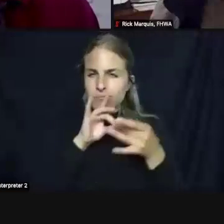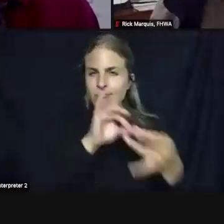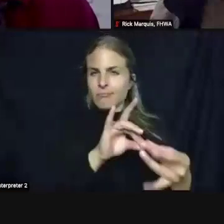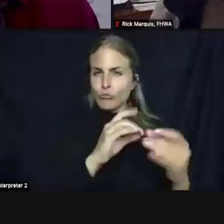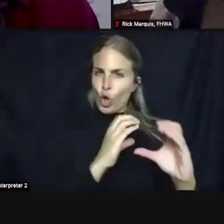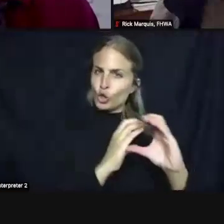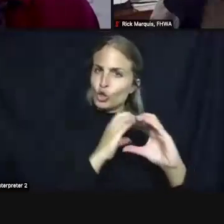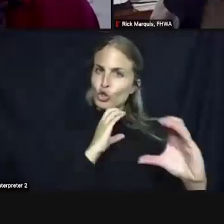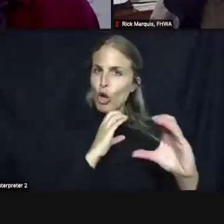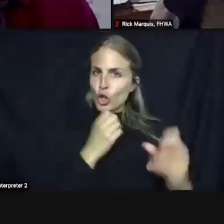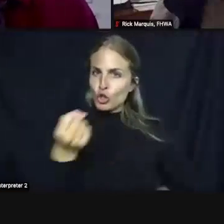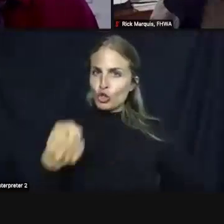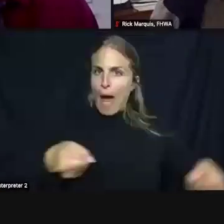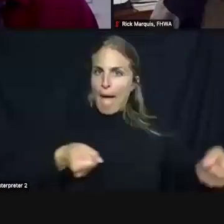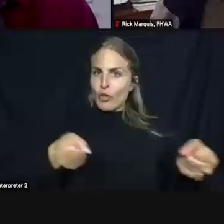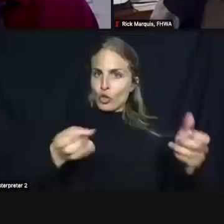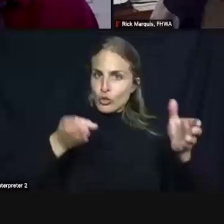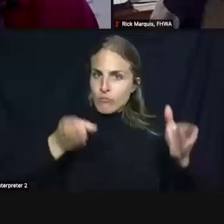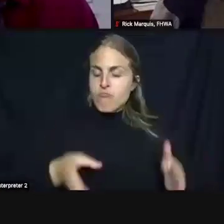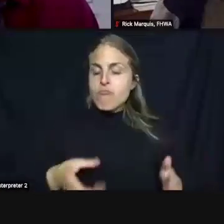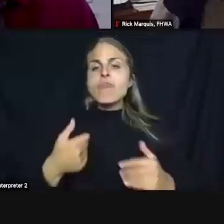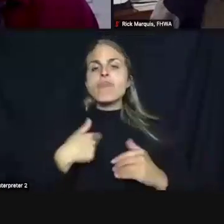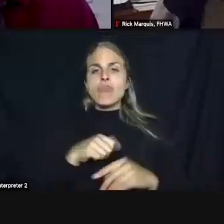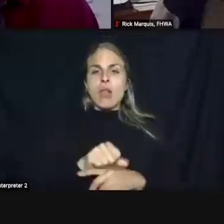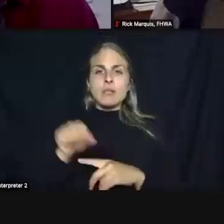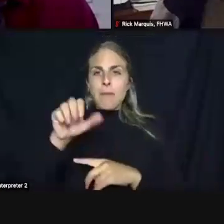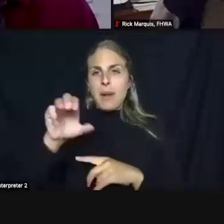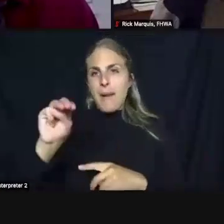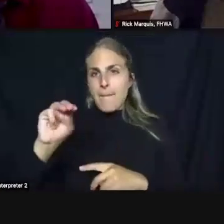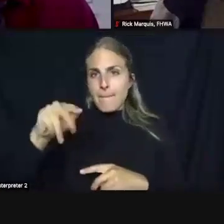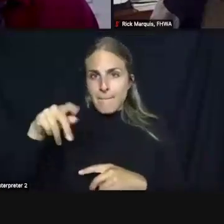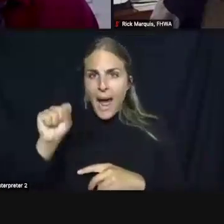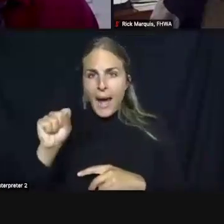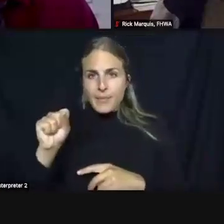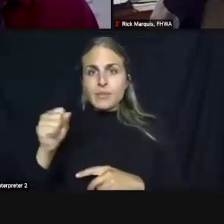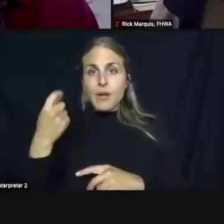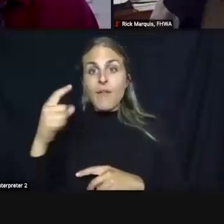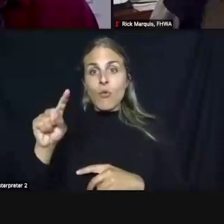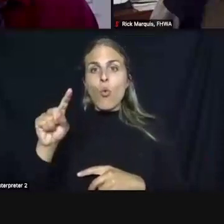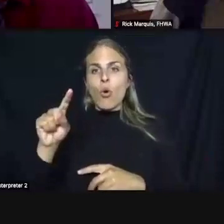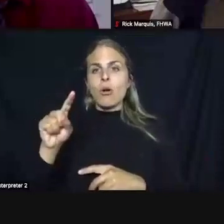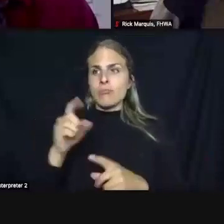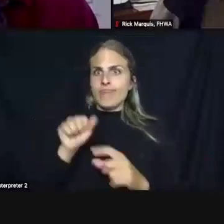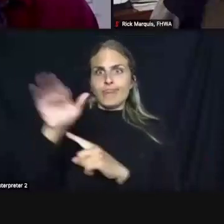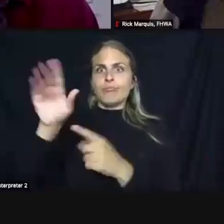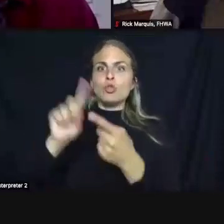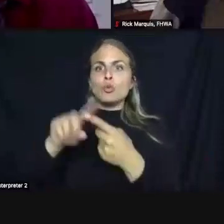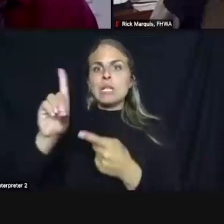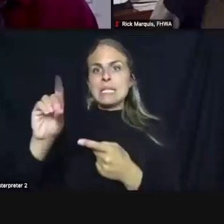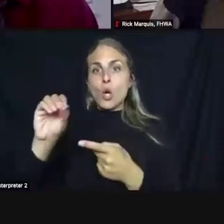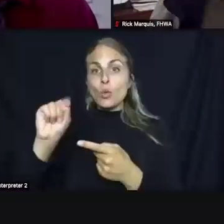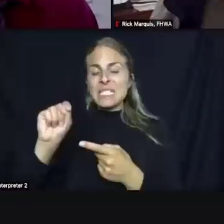comentarios tienen que ver con los transportistas.